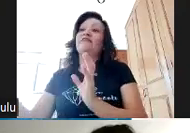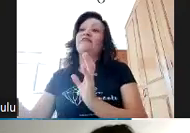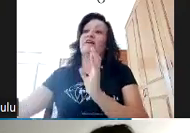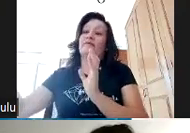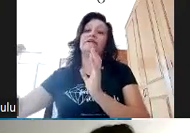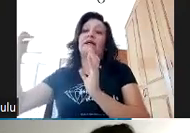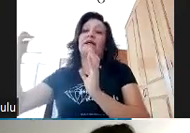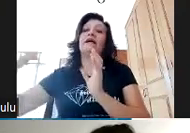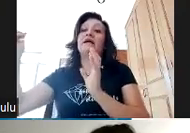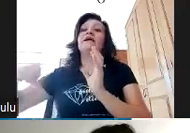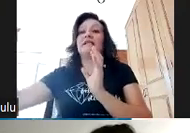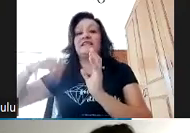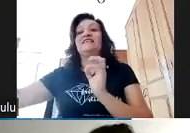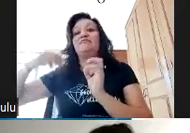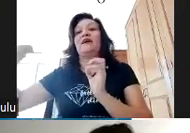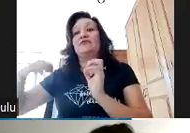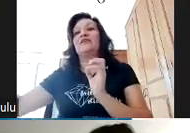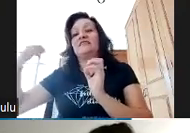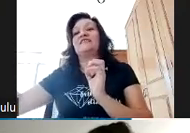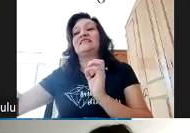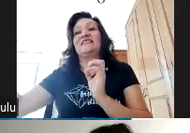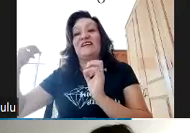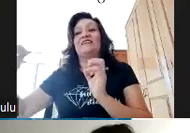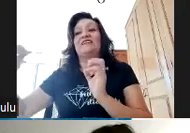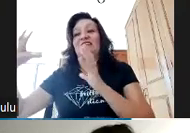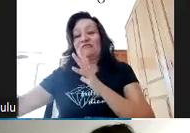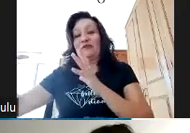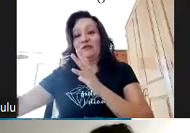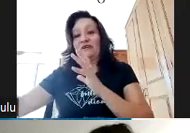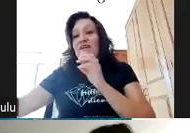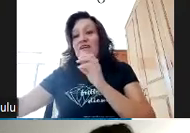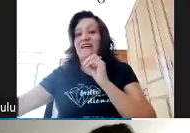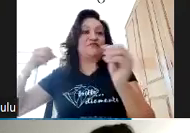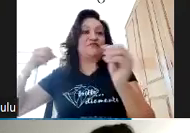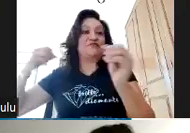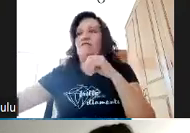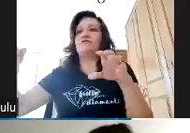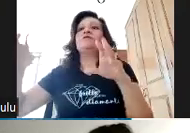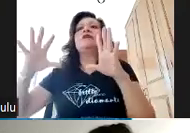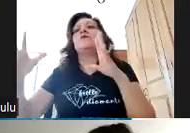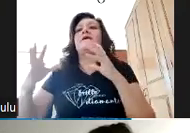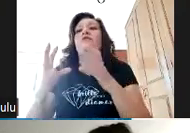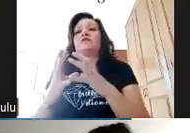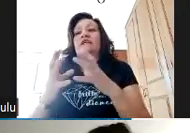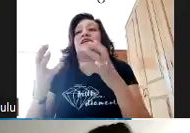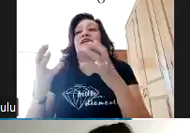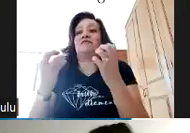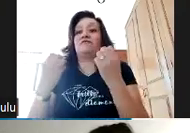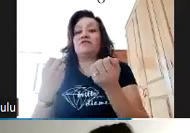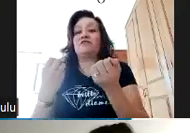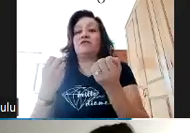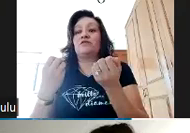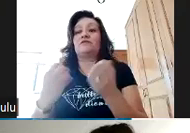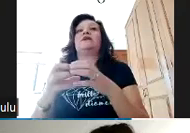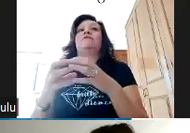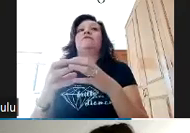de tanto que va a atacar de tantas preguntas acertadas y tanto que esto que el otro lo vamos a llenar